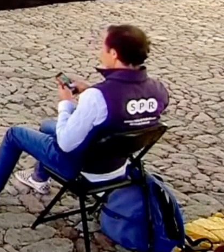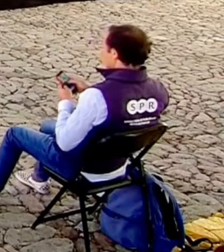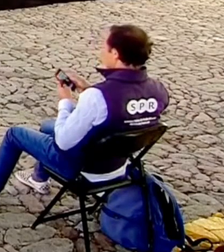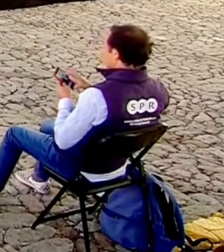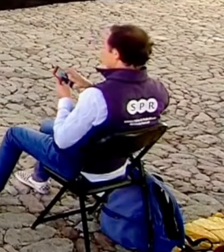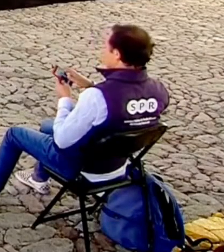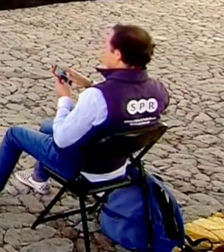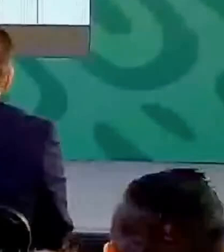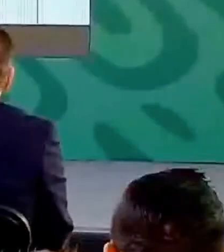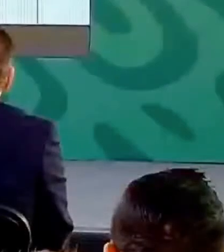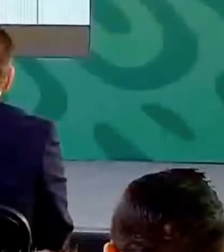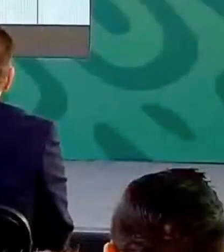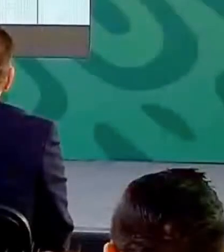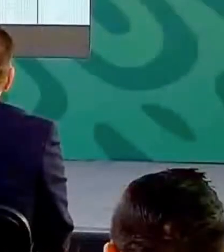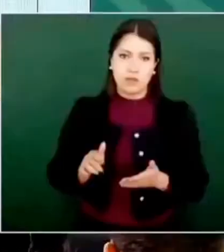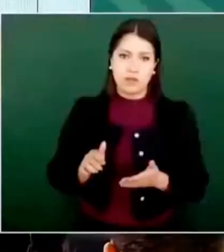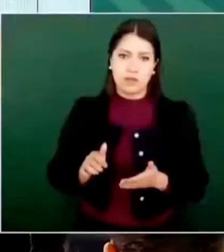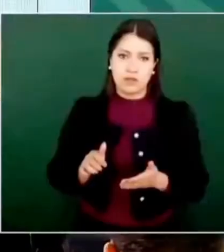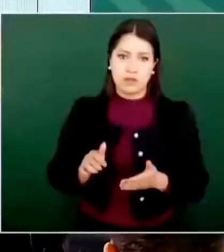Y aquí llegan